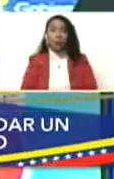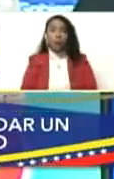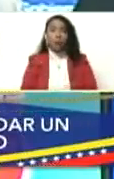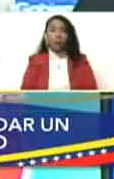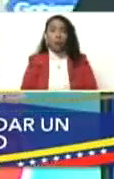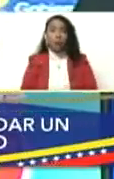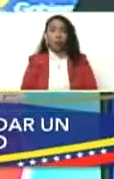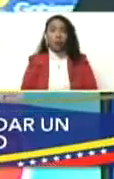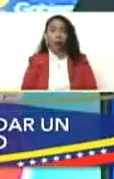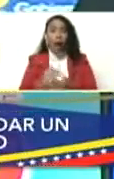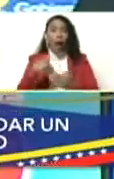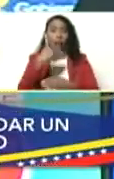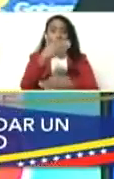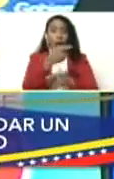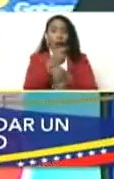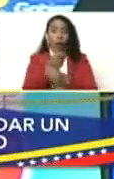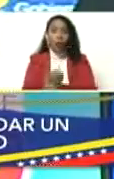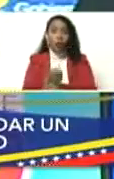y luego se graduaba,